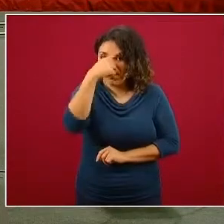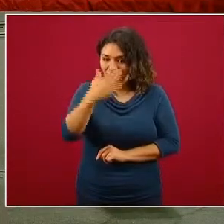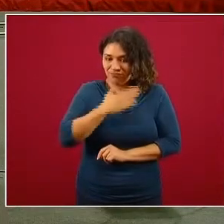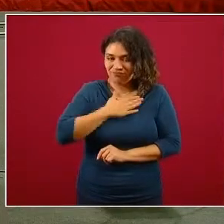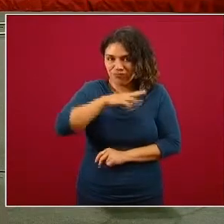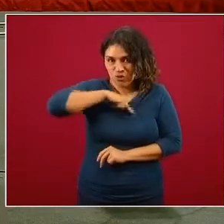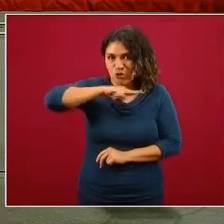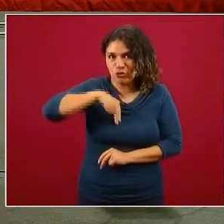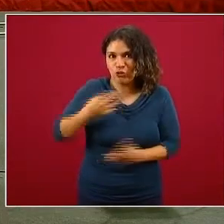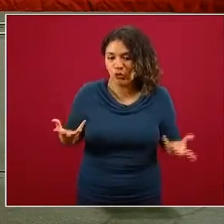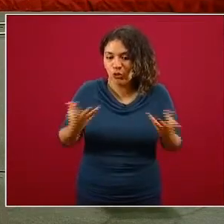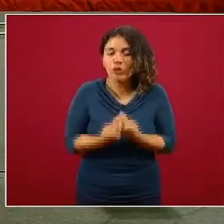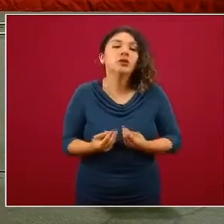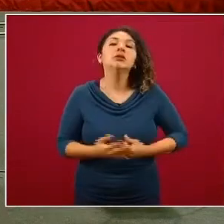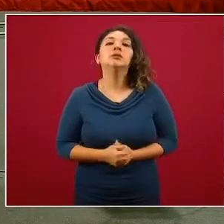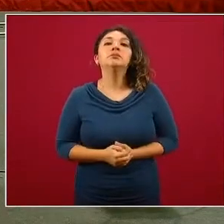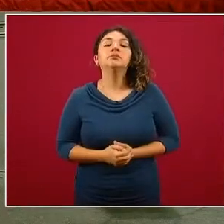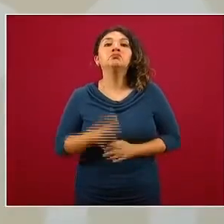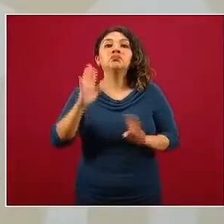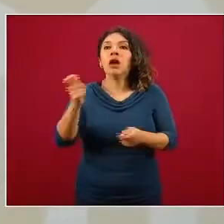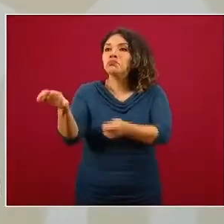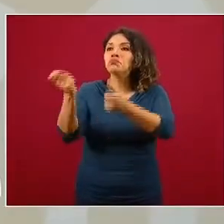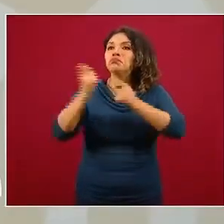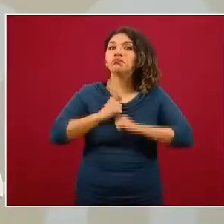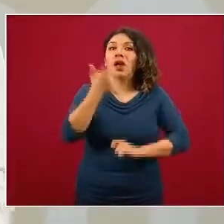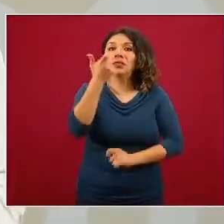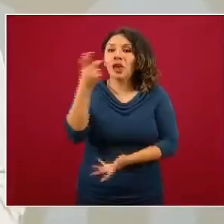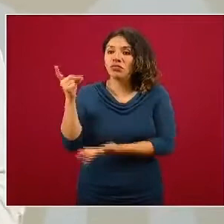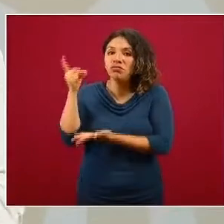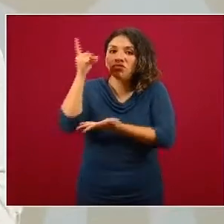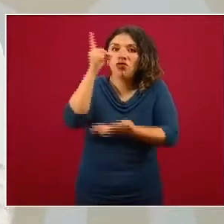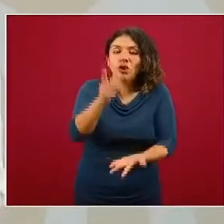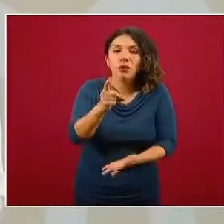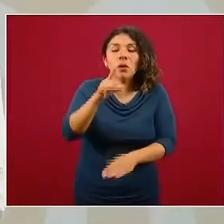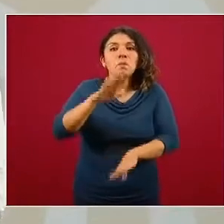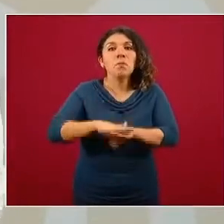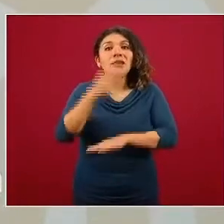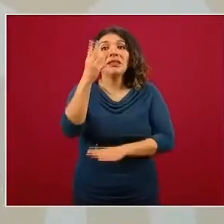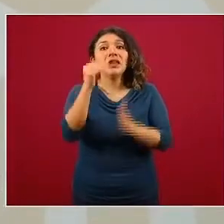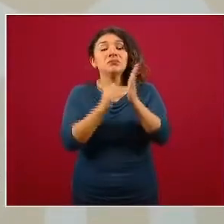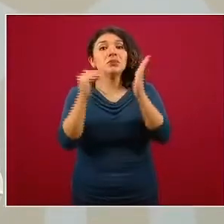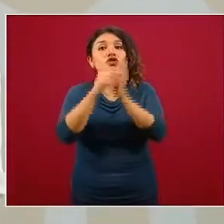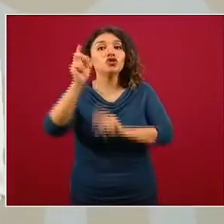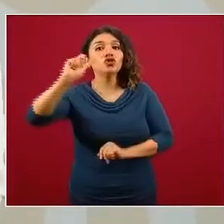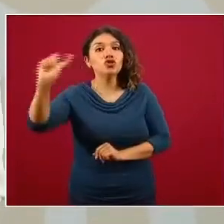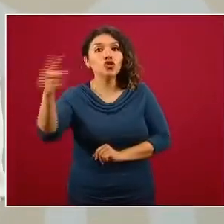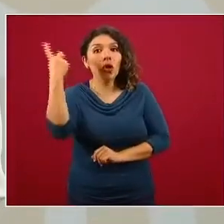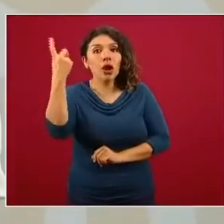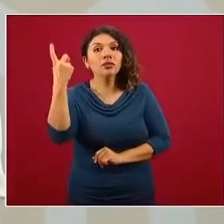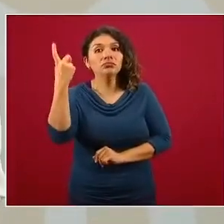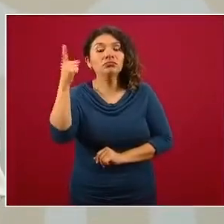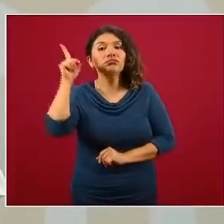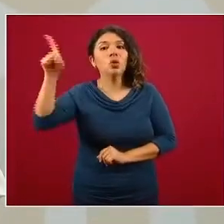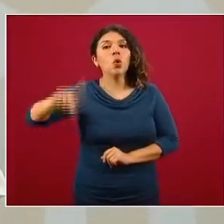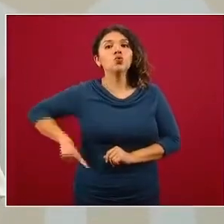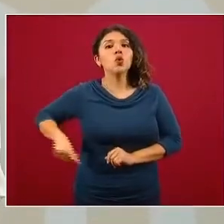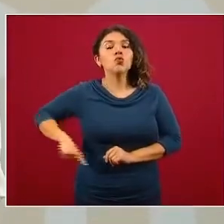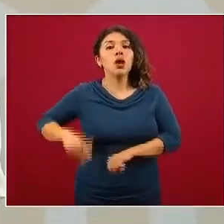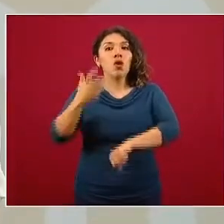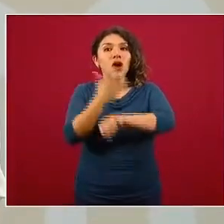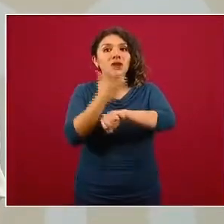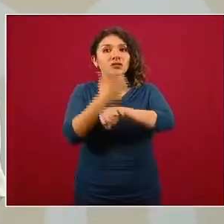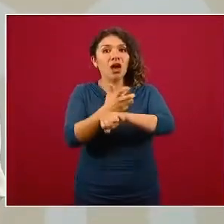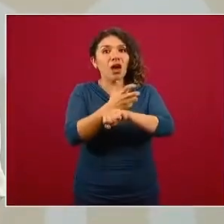nosotros. Hemos recibido un donativo de más de $3 millones por parte del gobierno de